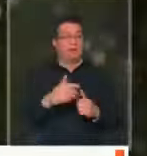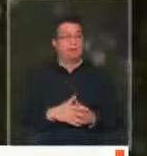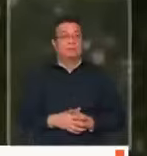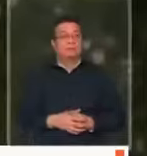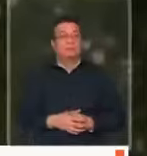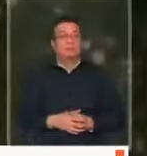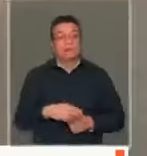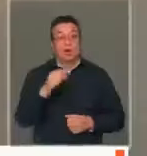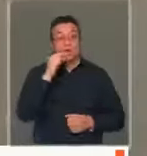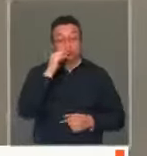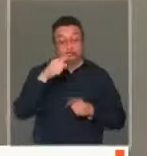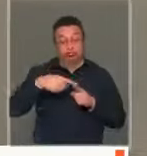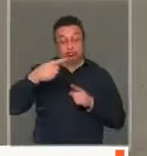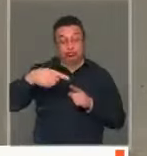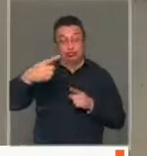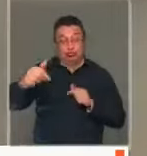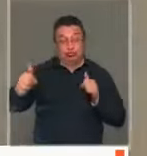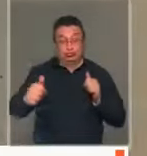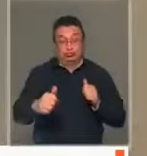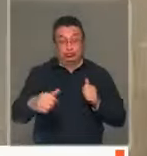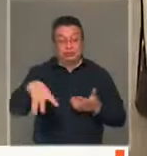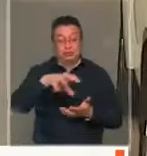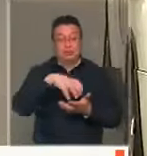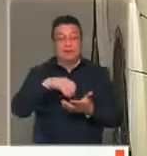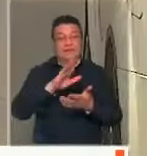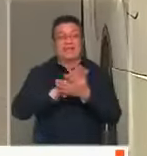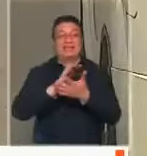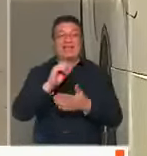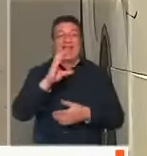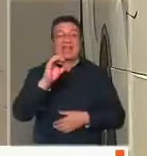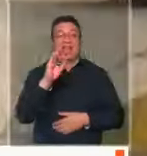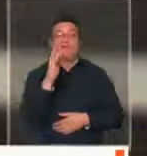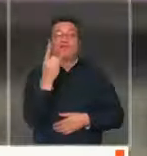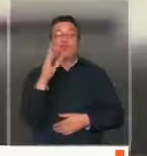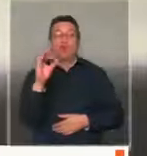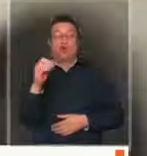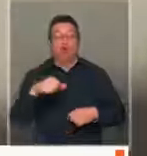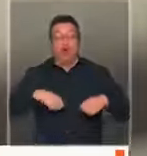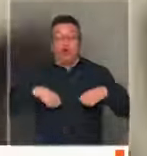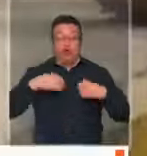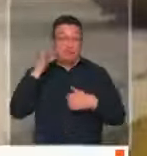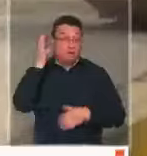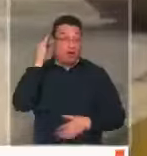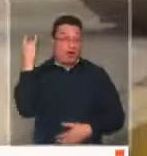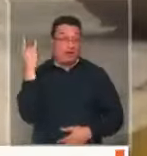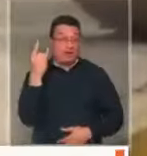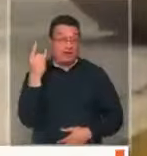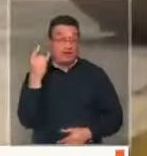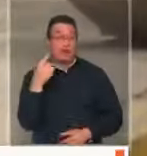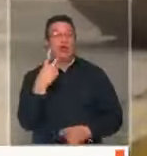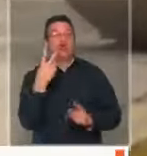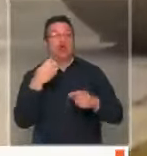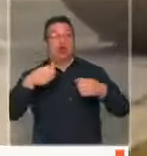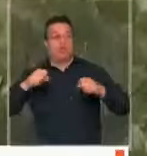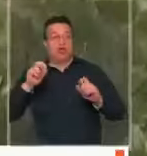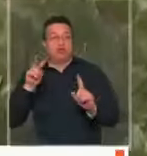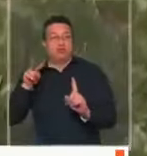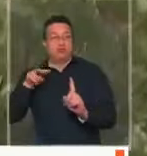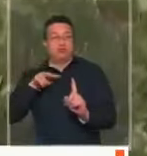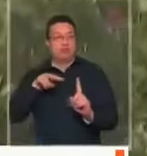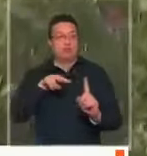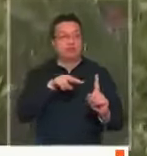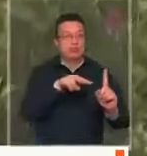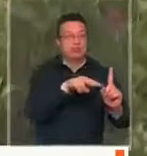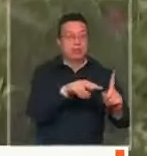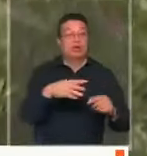A pocas cuadras de distancia en el sector de Plaza Chacabuco, una joven universitaria fue seguida por dos motochorros. Me